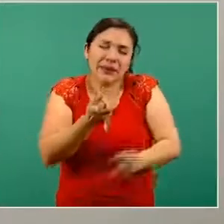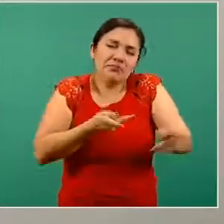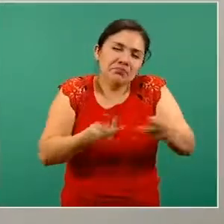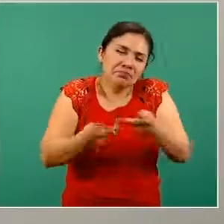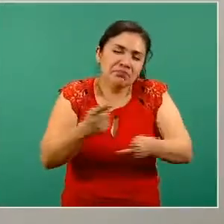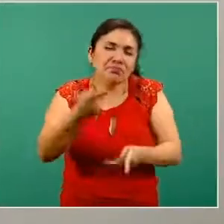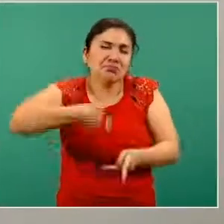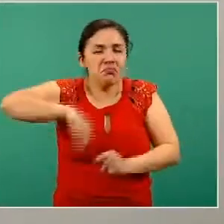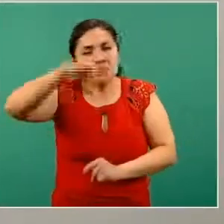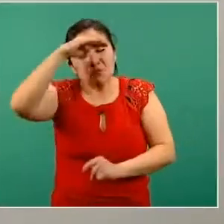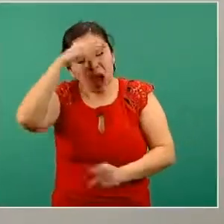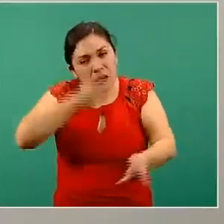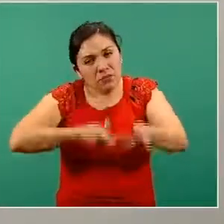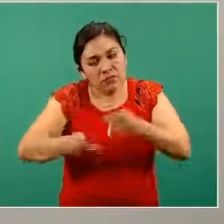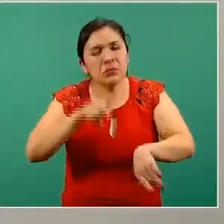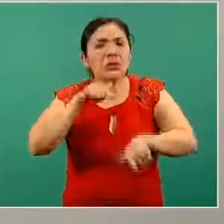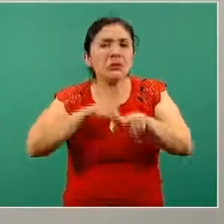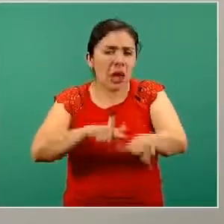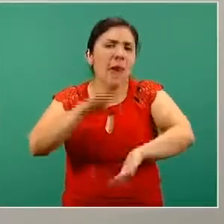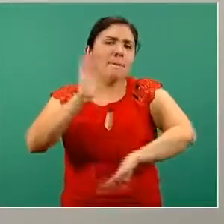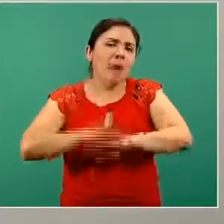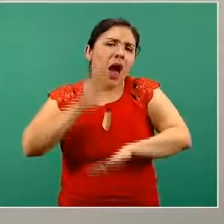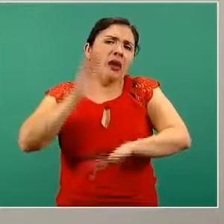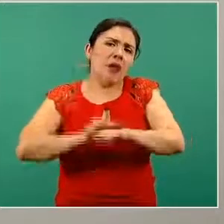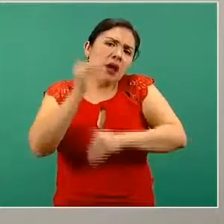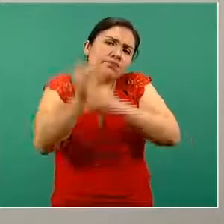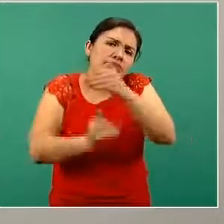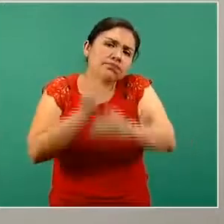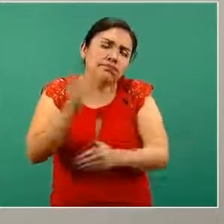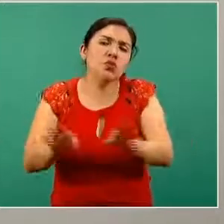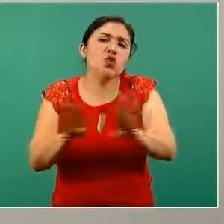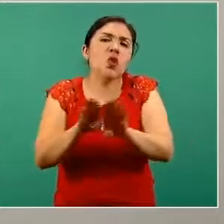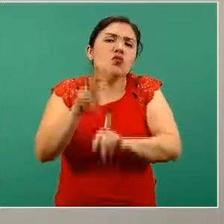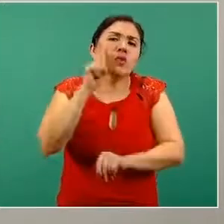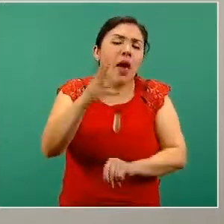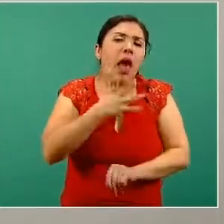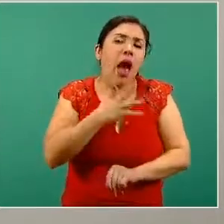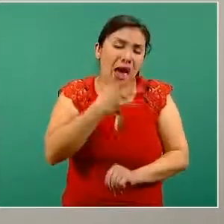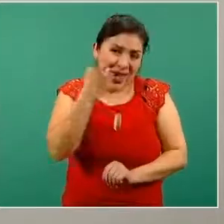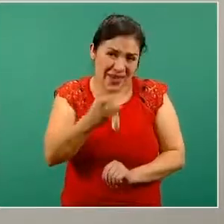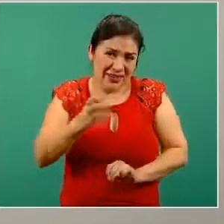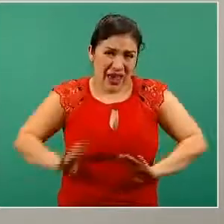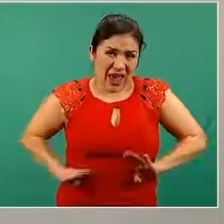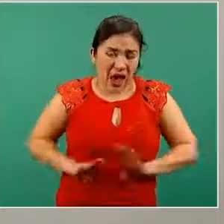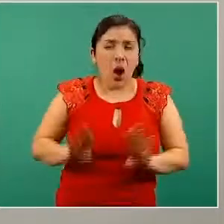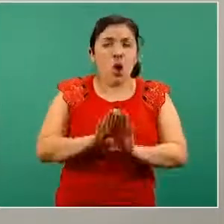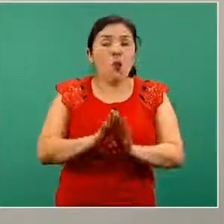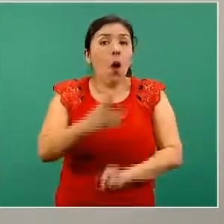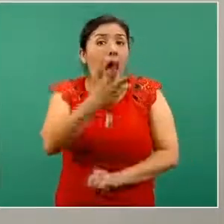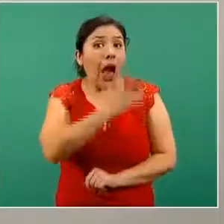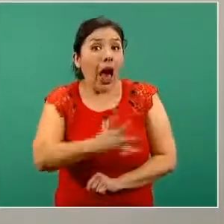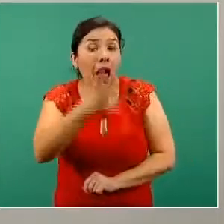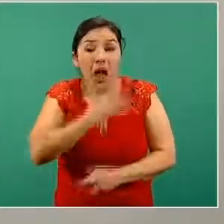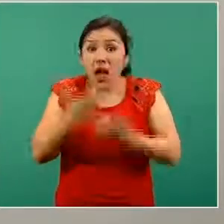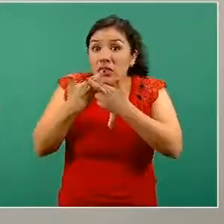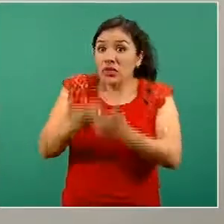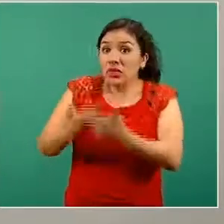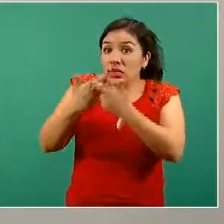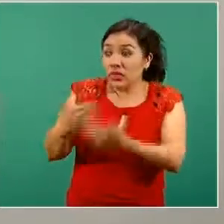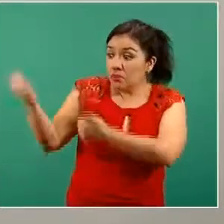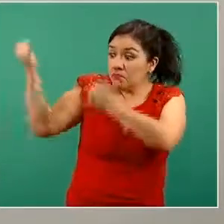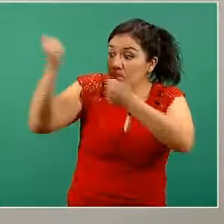que tenemos y que podremos seguir realizando en función de que tengamos, obviamente, como decía, la disponibilidad de las